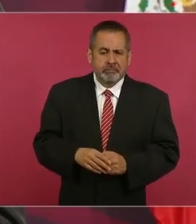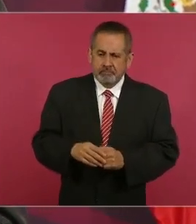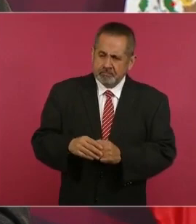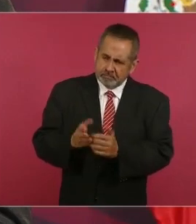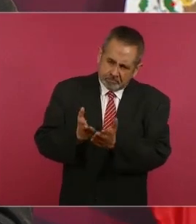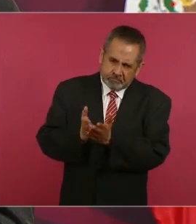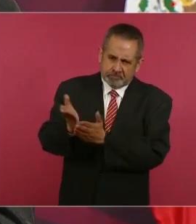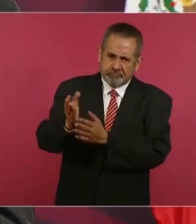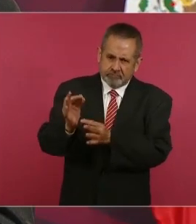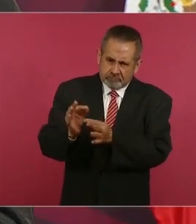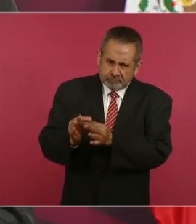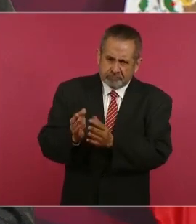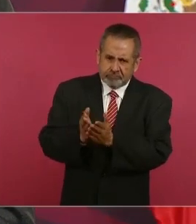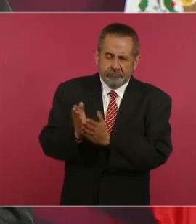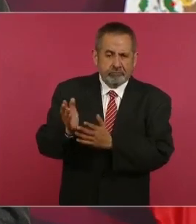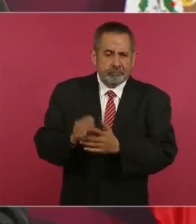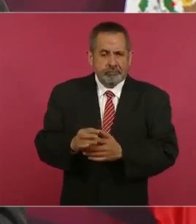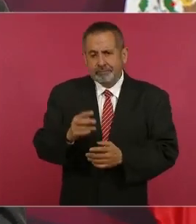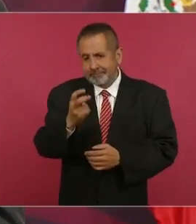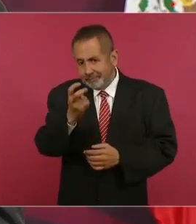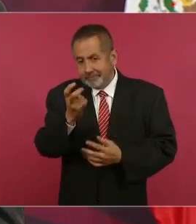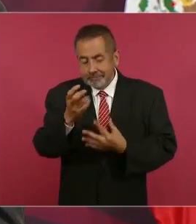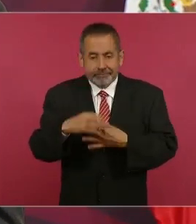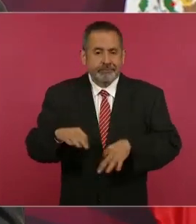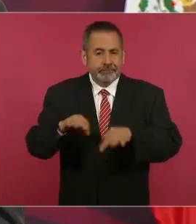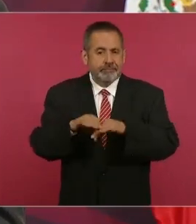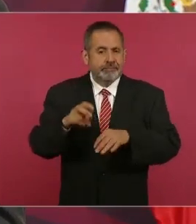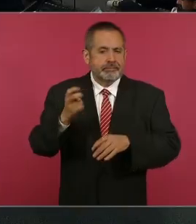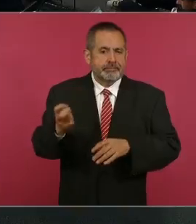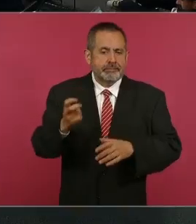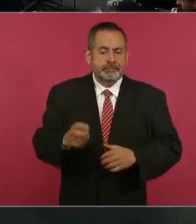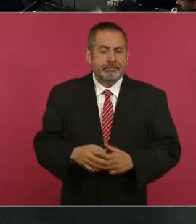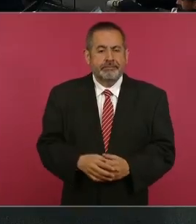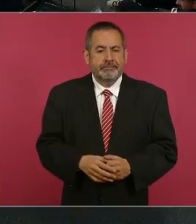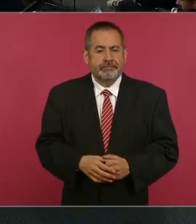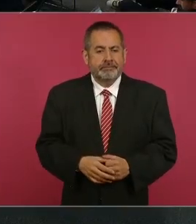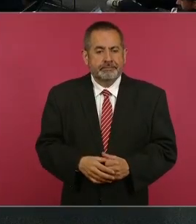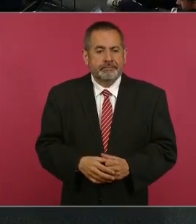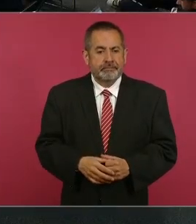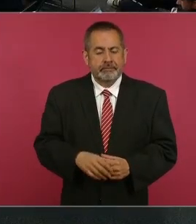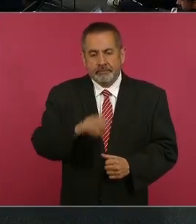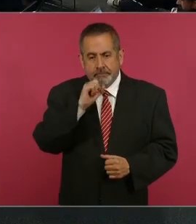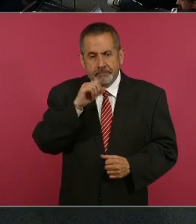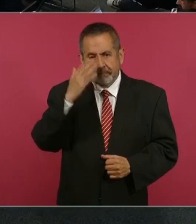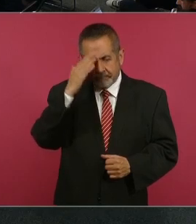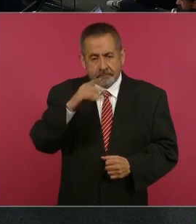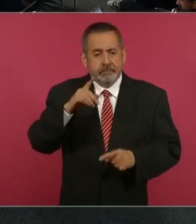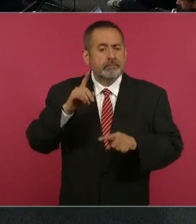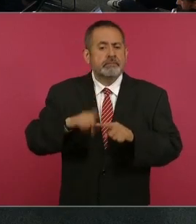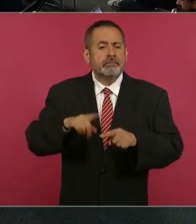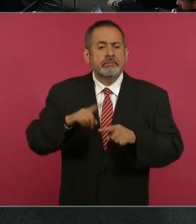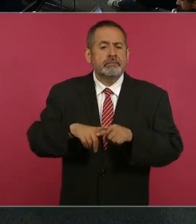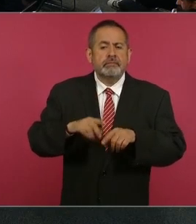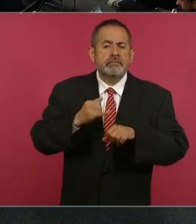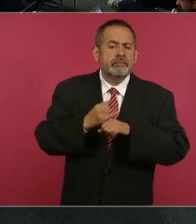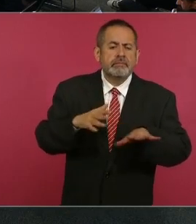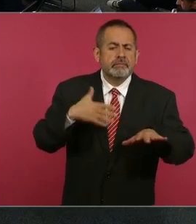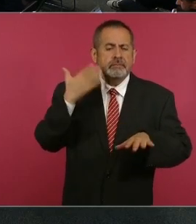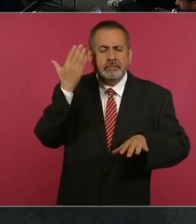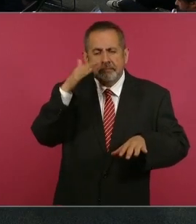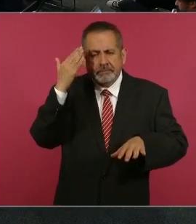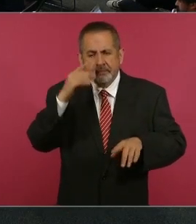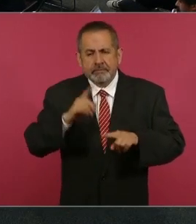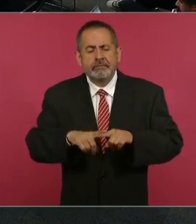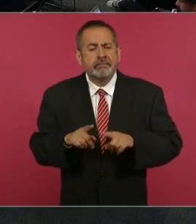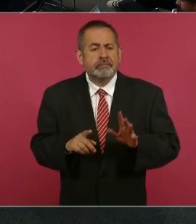recto, es que eso es importante. ¿Y saben quiénes tienen más información?